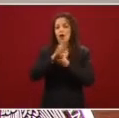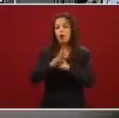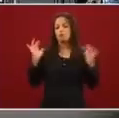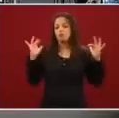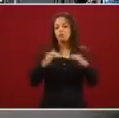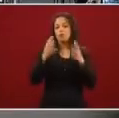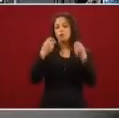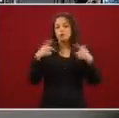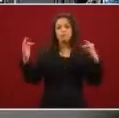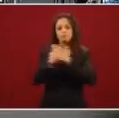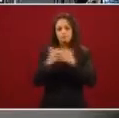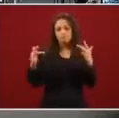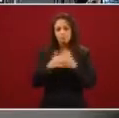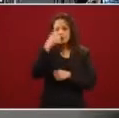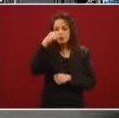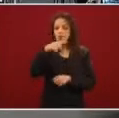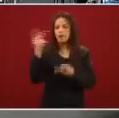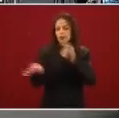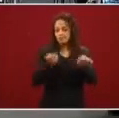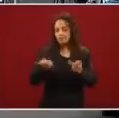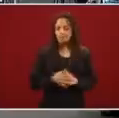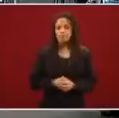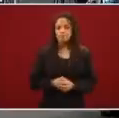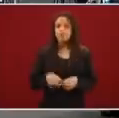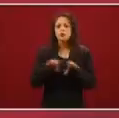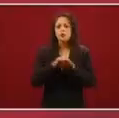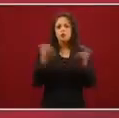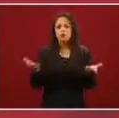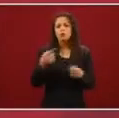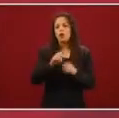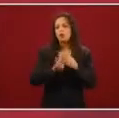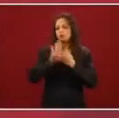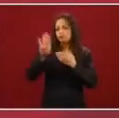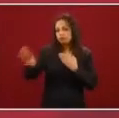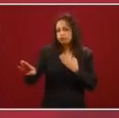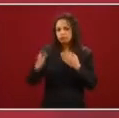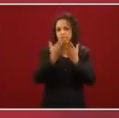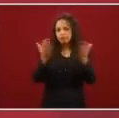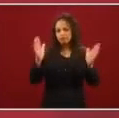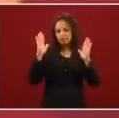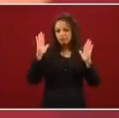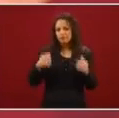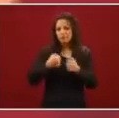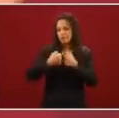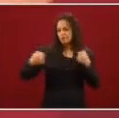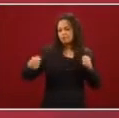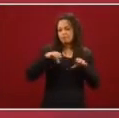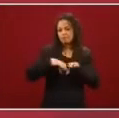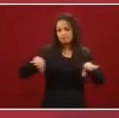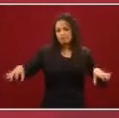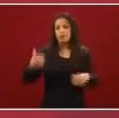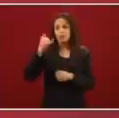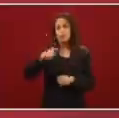consulta. ¿Cómo sería, saben? Pues espaciando casetas, poniendo distancias. Además no son afluencias de que va a votar todo el